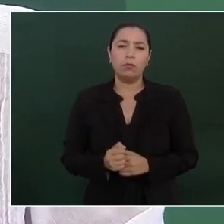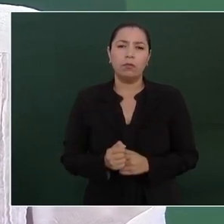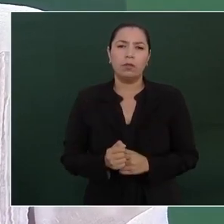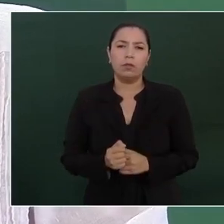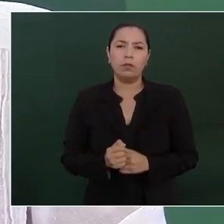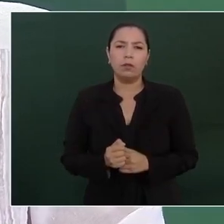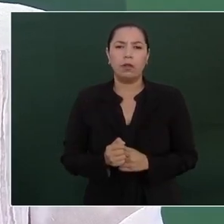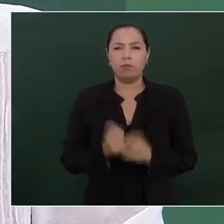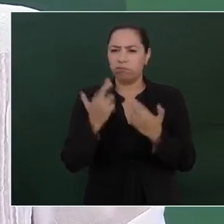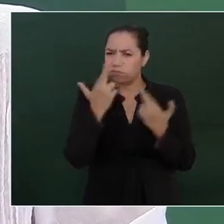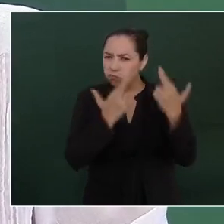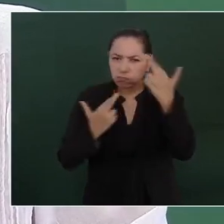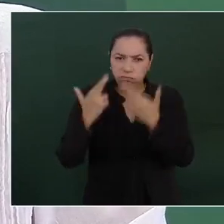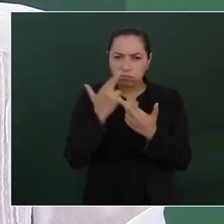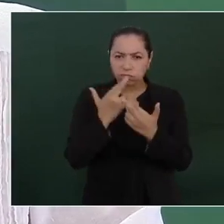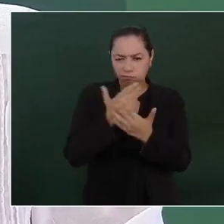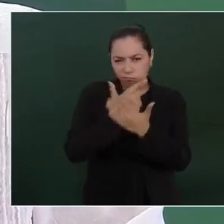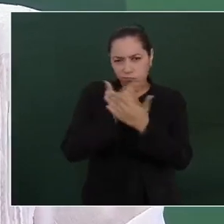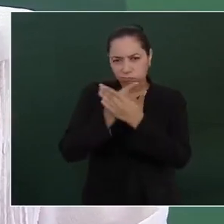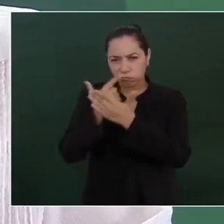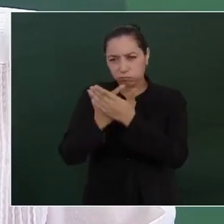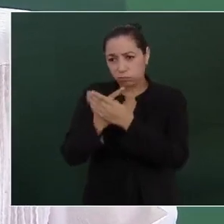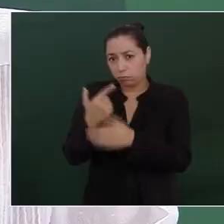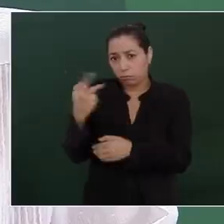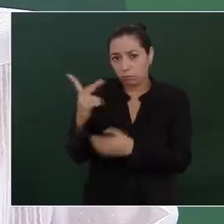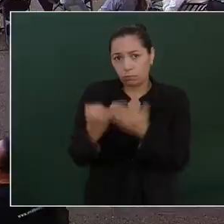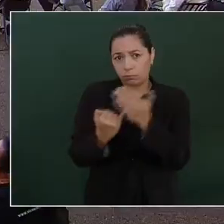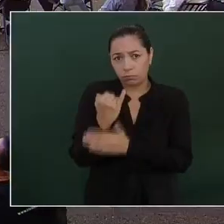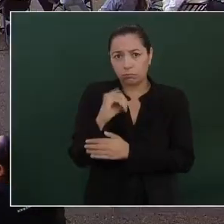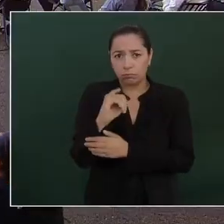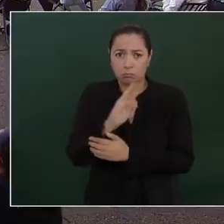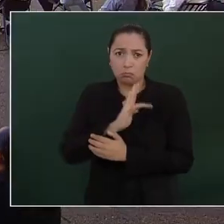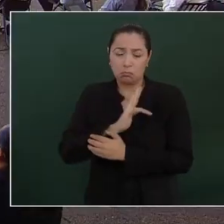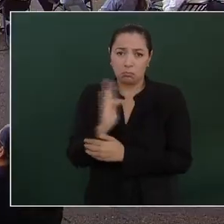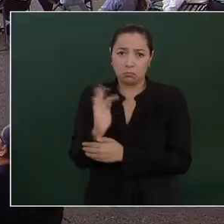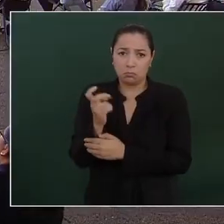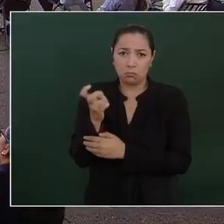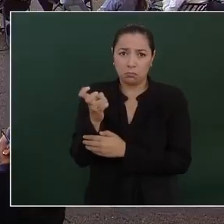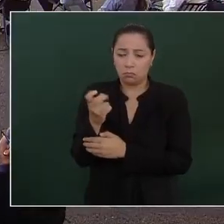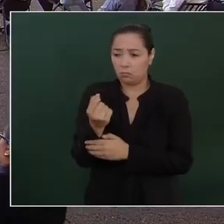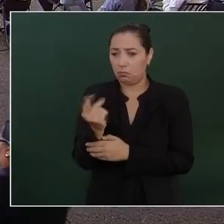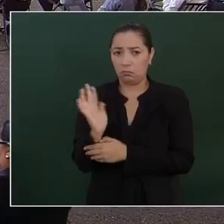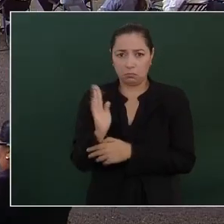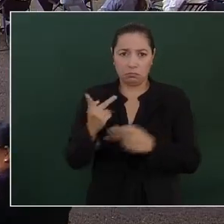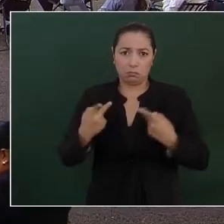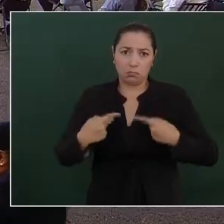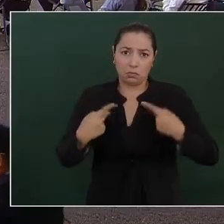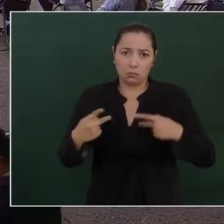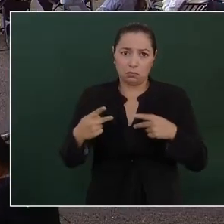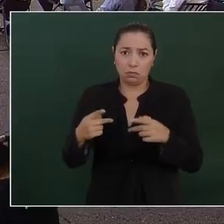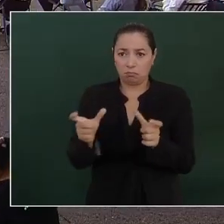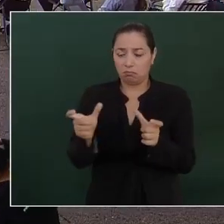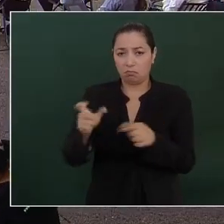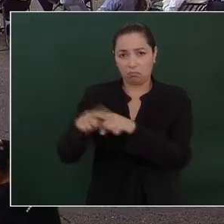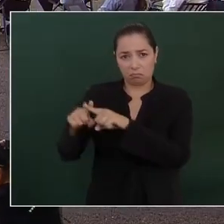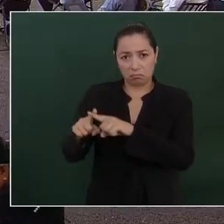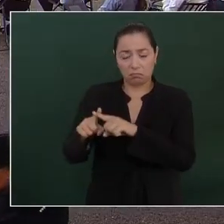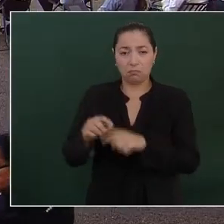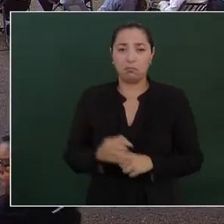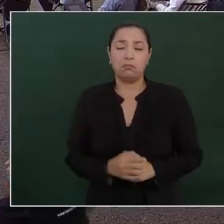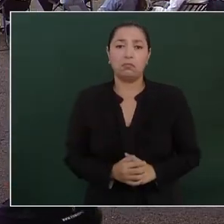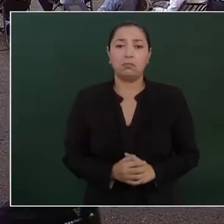una revisión, si así lo deciden las autoridades judiciales,